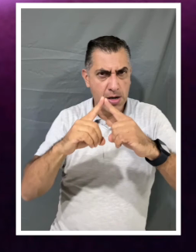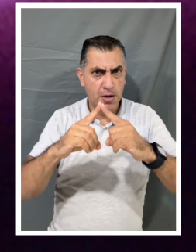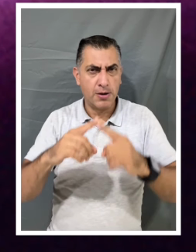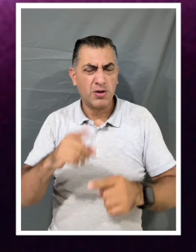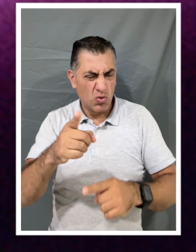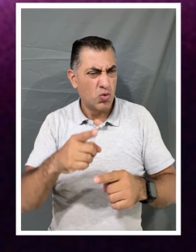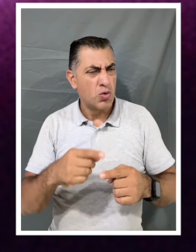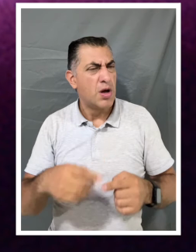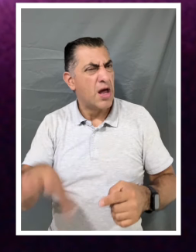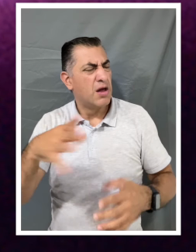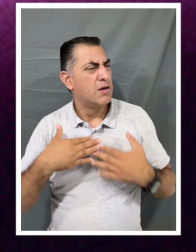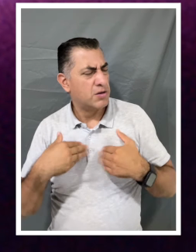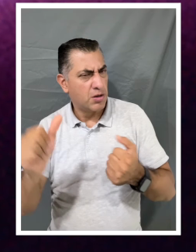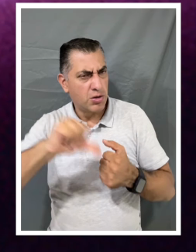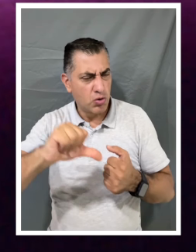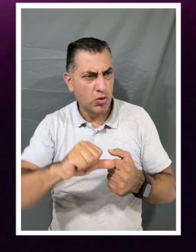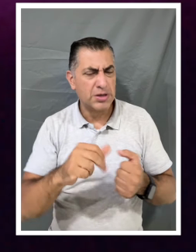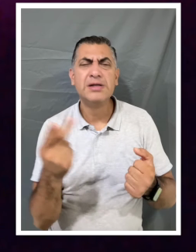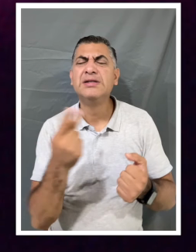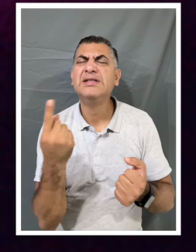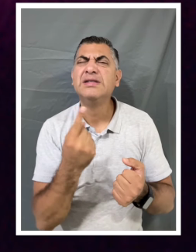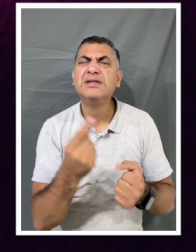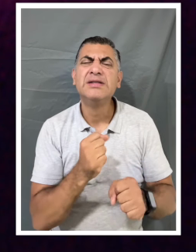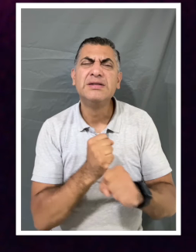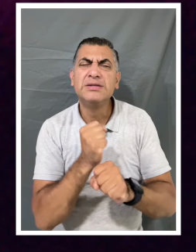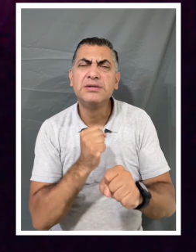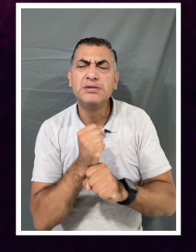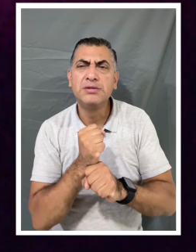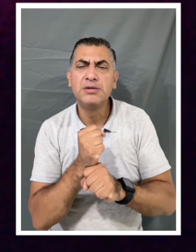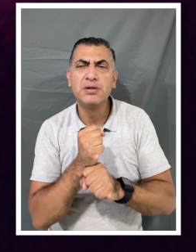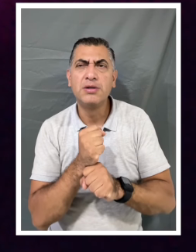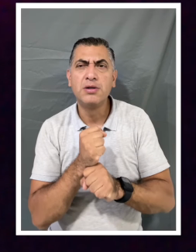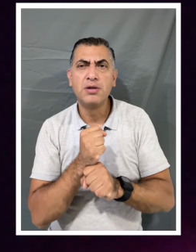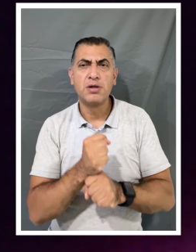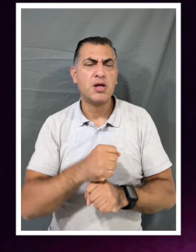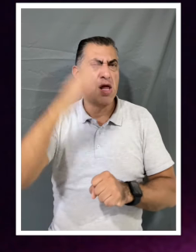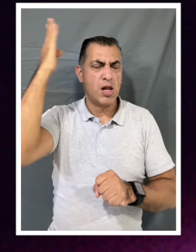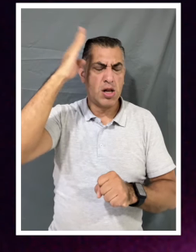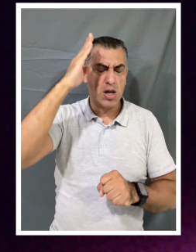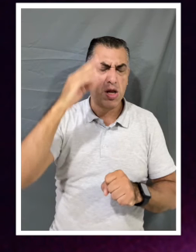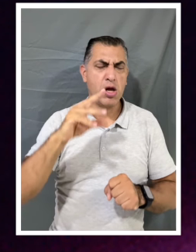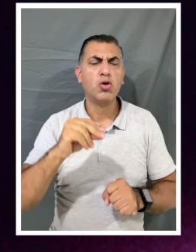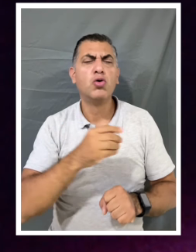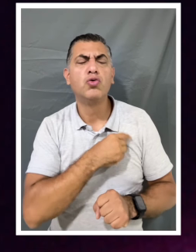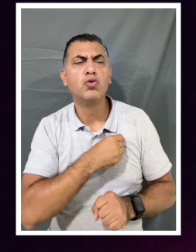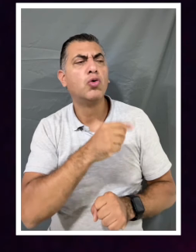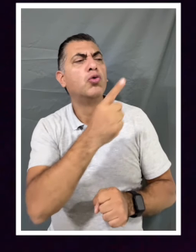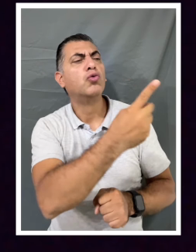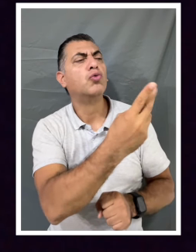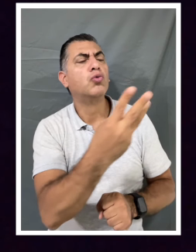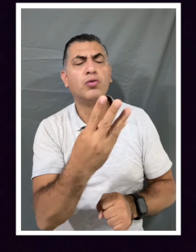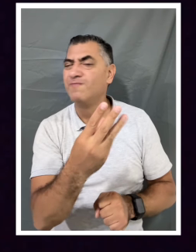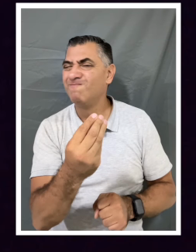que tienes que practicarlo es decir que no es tarea de unos pocos no es tarea de liderazgo de la mesa del Consejo de los pastores